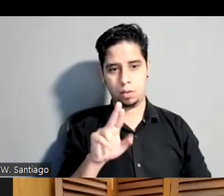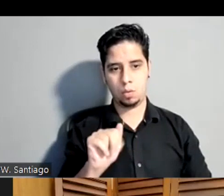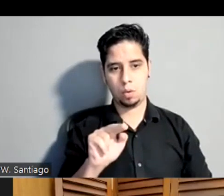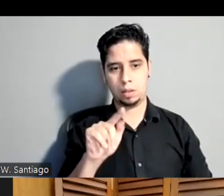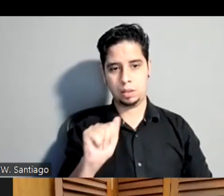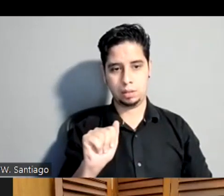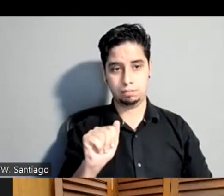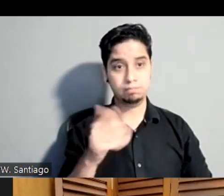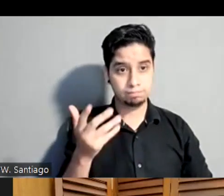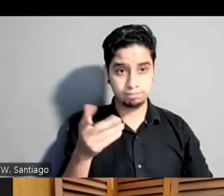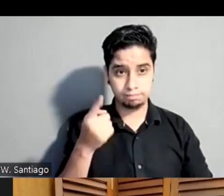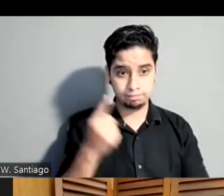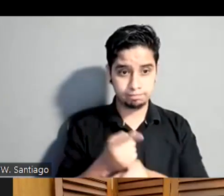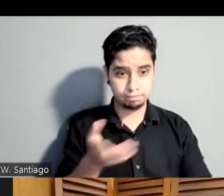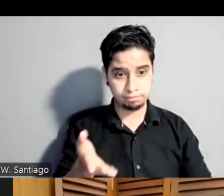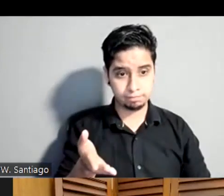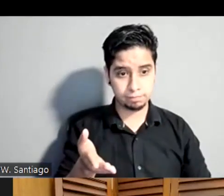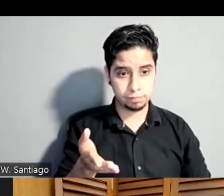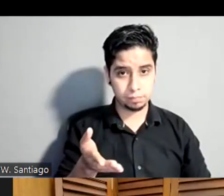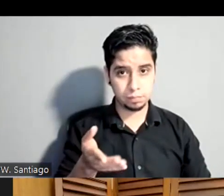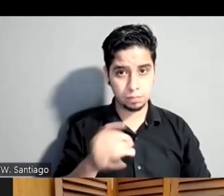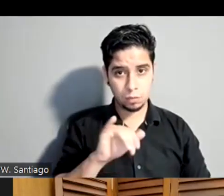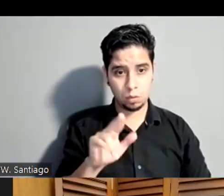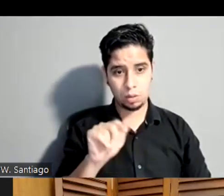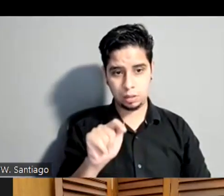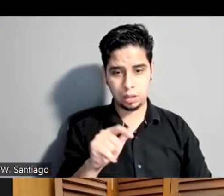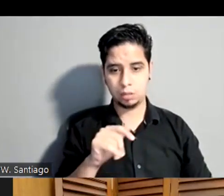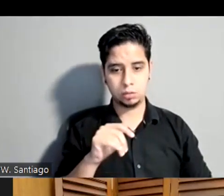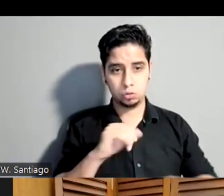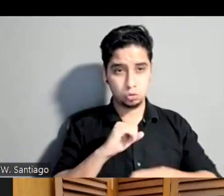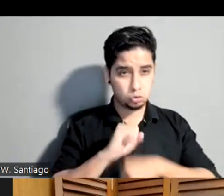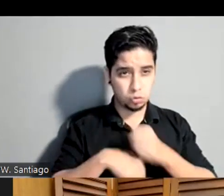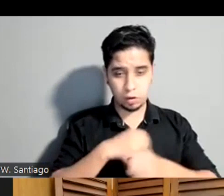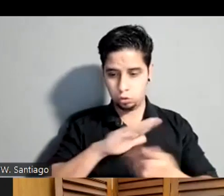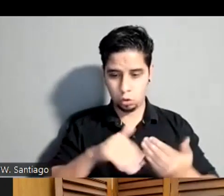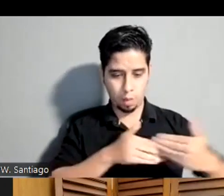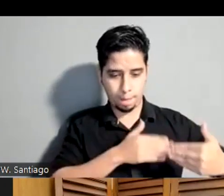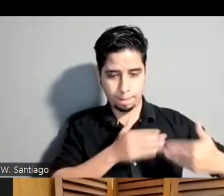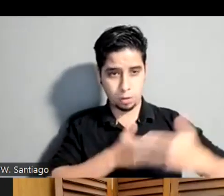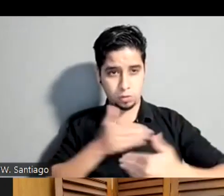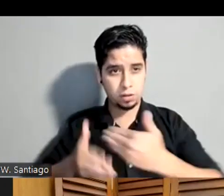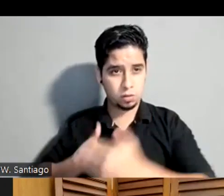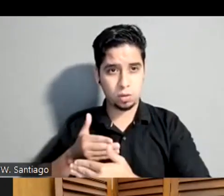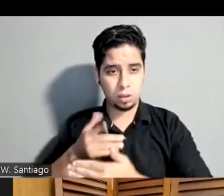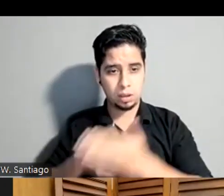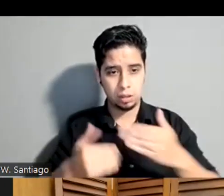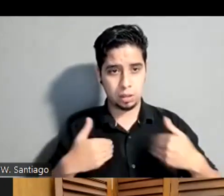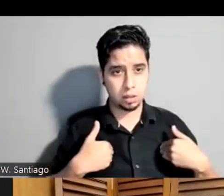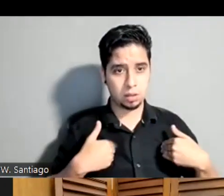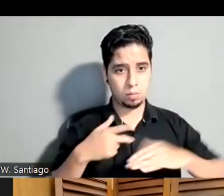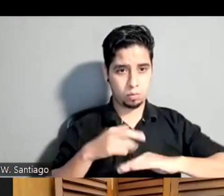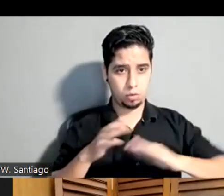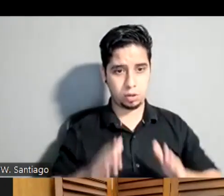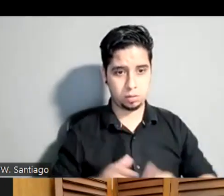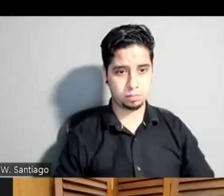claro. Uh-huh. Juanita es la que sufre todos los cambios que sufrió el puertorriqueño de su cambio del